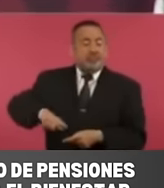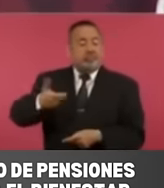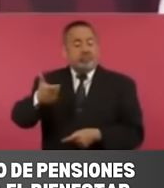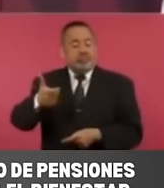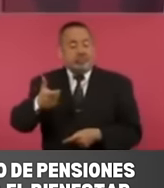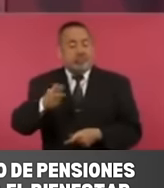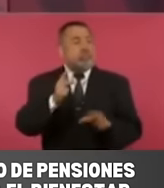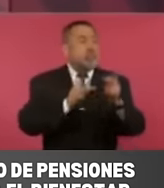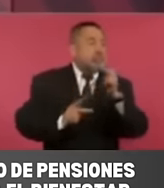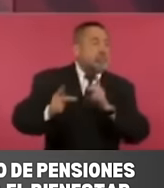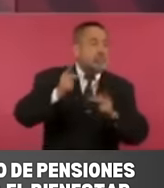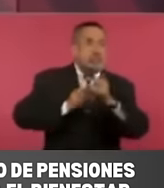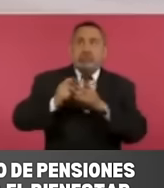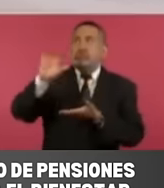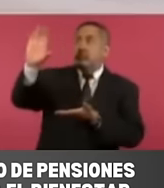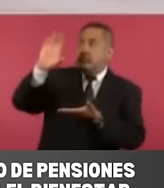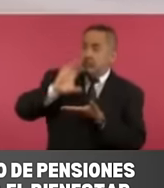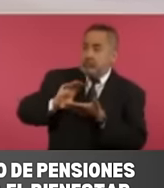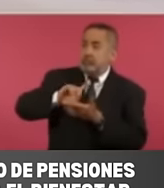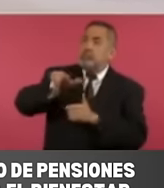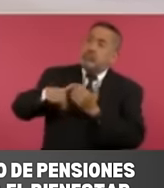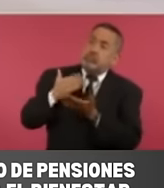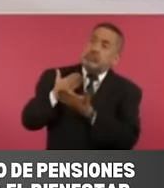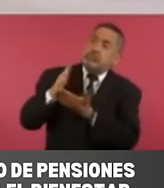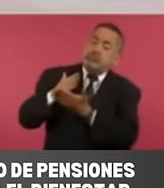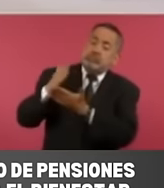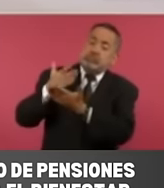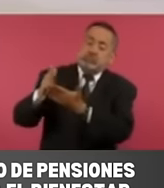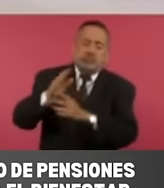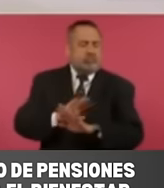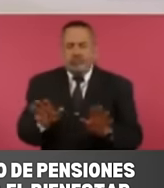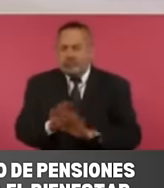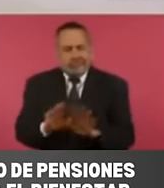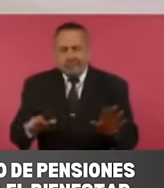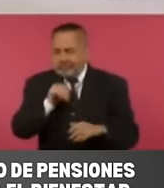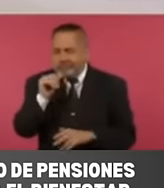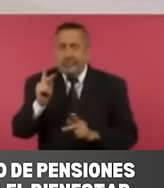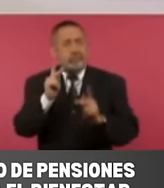que eso también se les olvida.